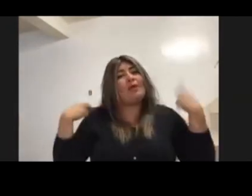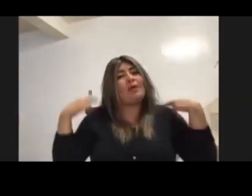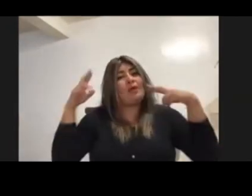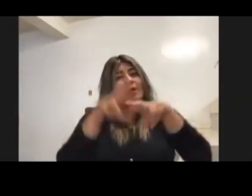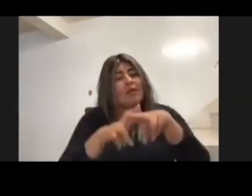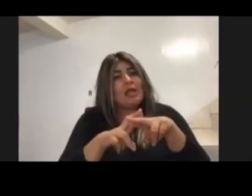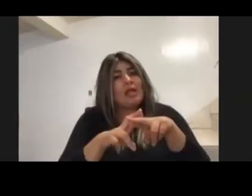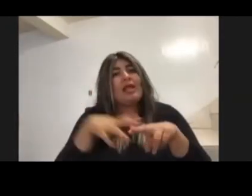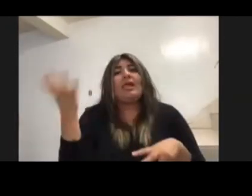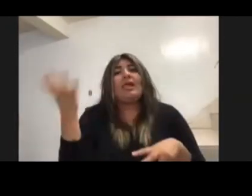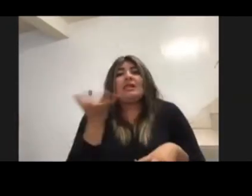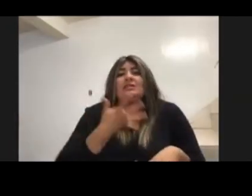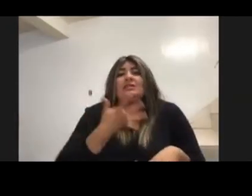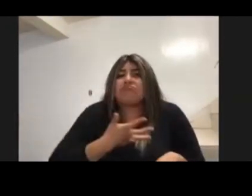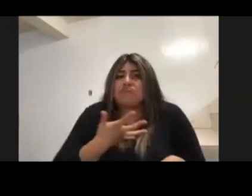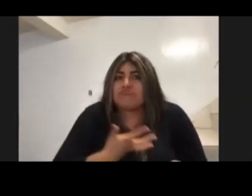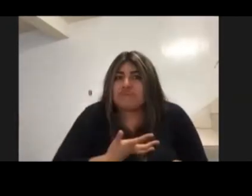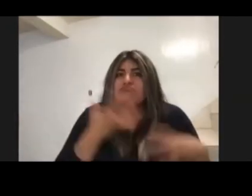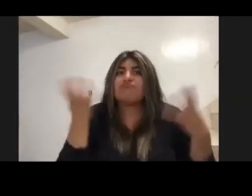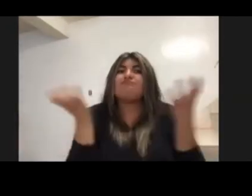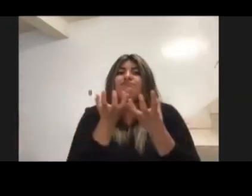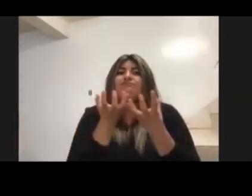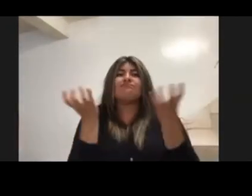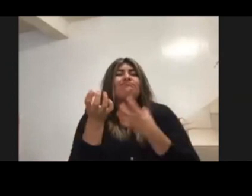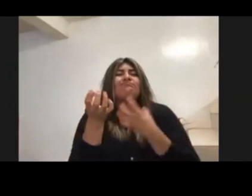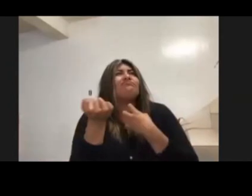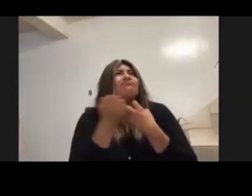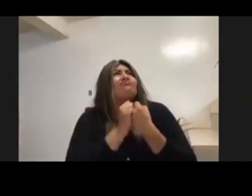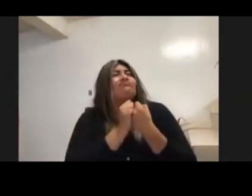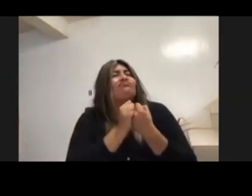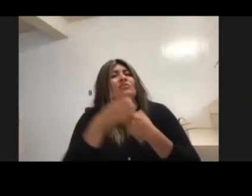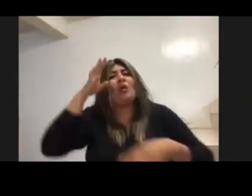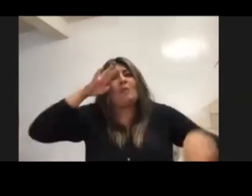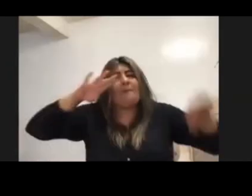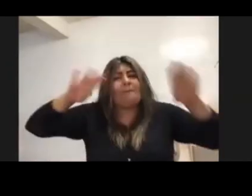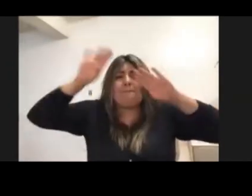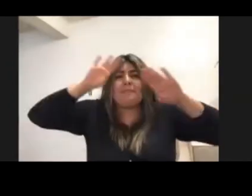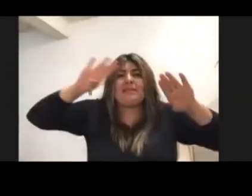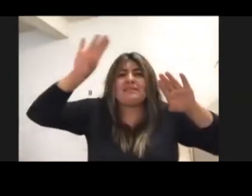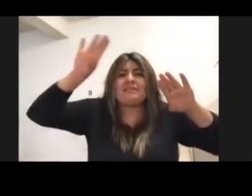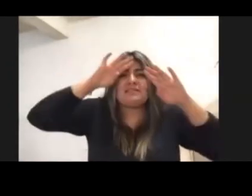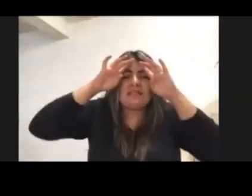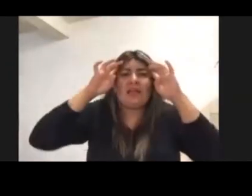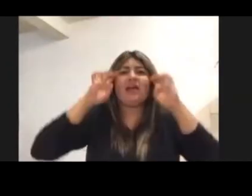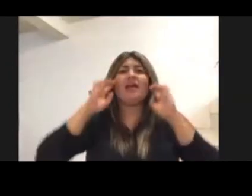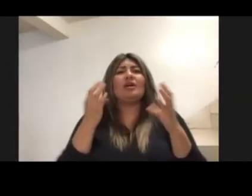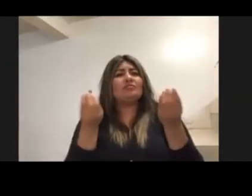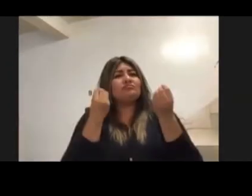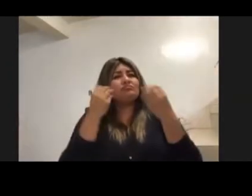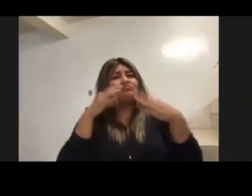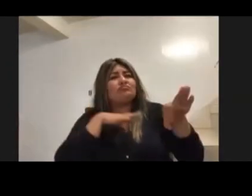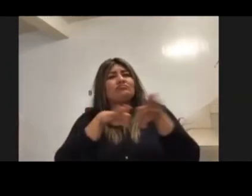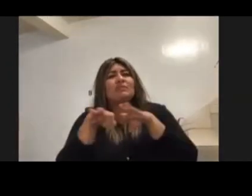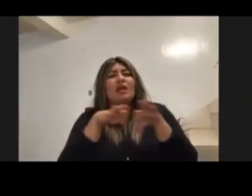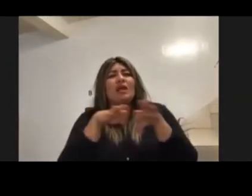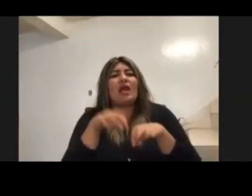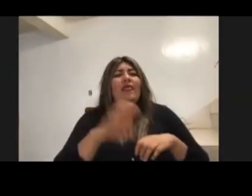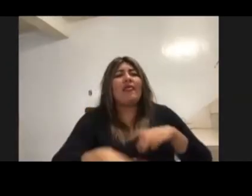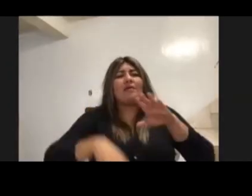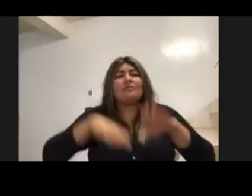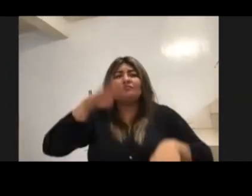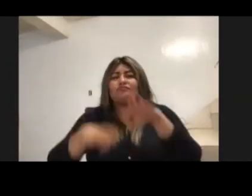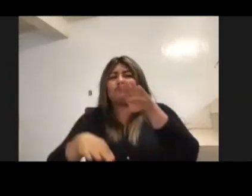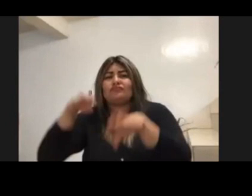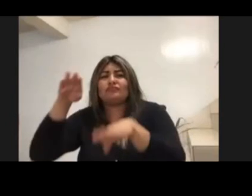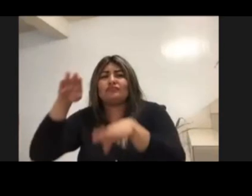un ejercicio de diversificación en multigrado. Es muy sencillo visto de esta manera, y la